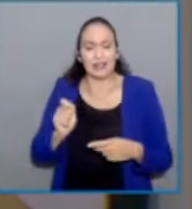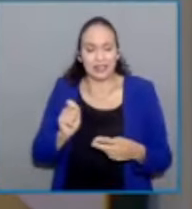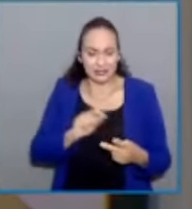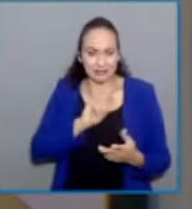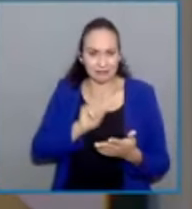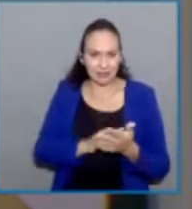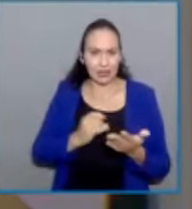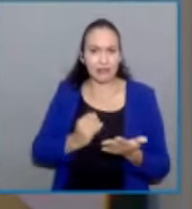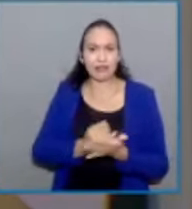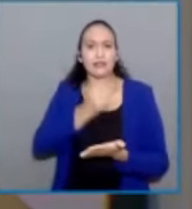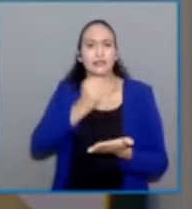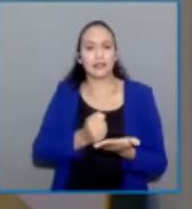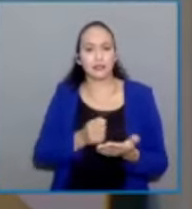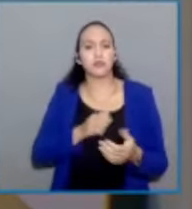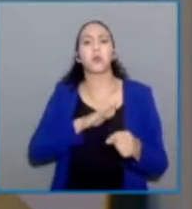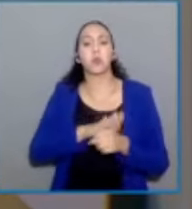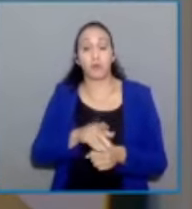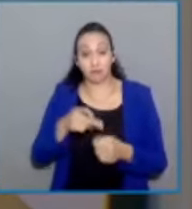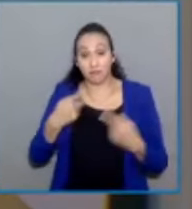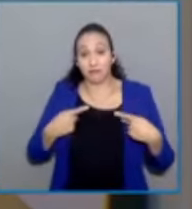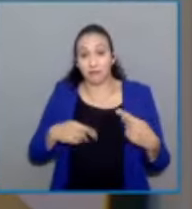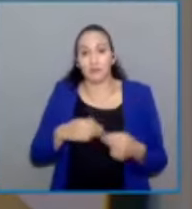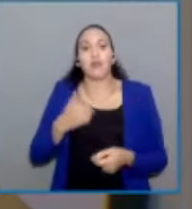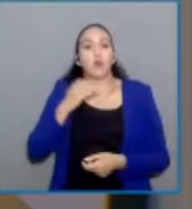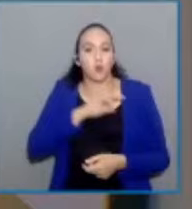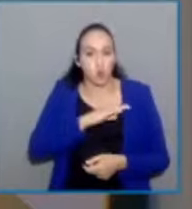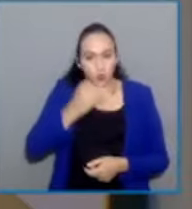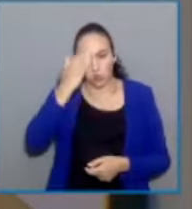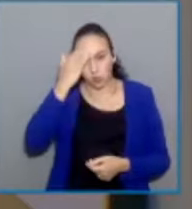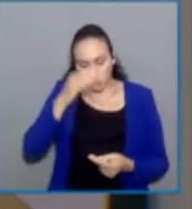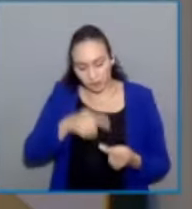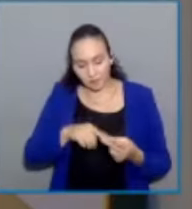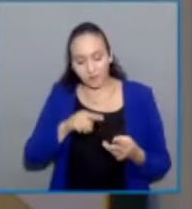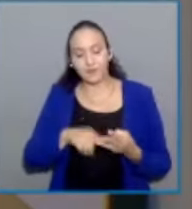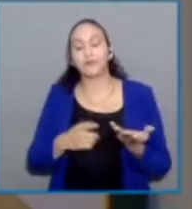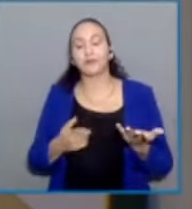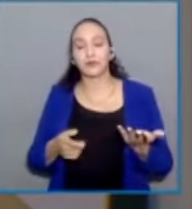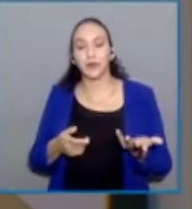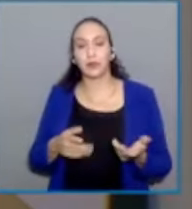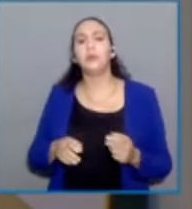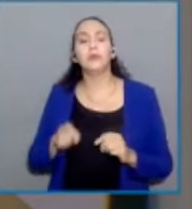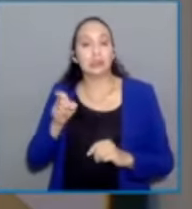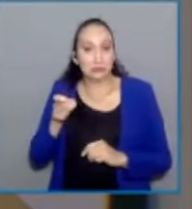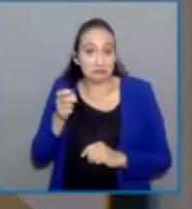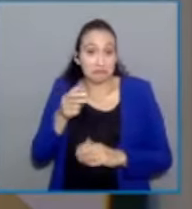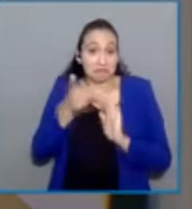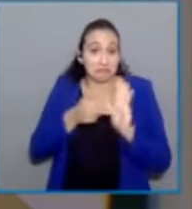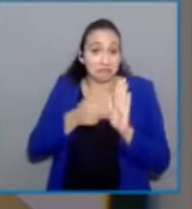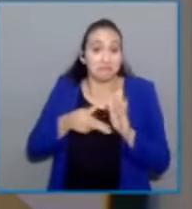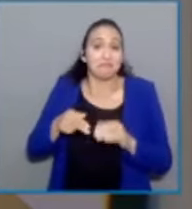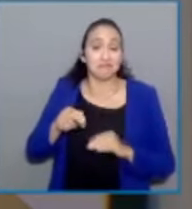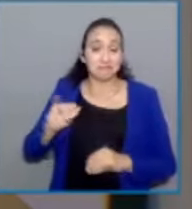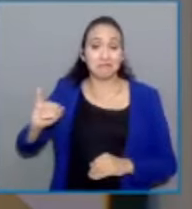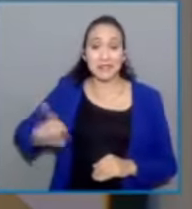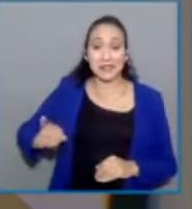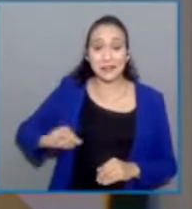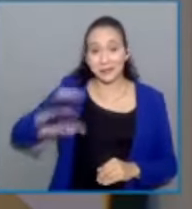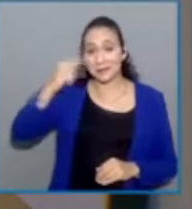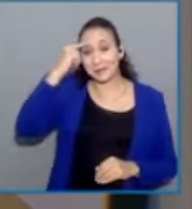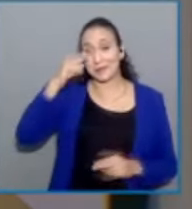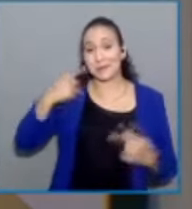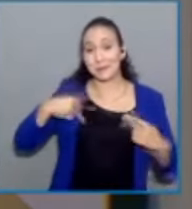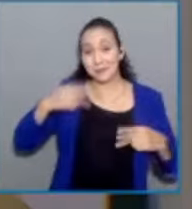y pues tenemos mucha esperanza de que esto sea pues como un primer acercamiento de la judicatura a la Inteligencia